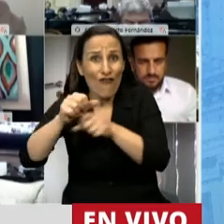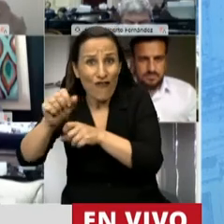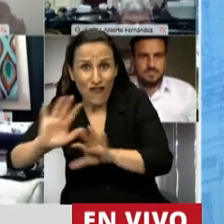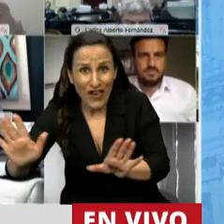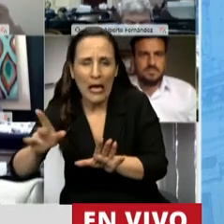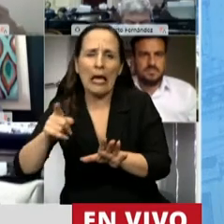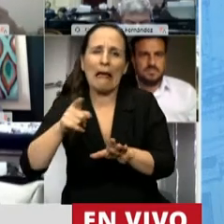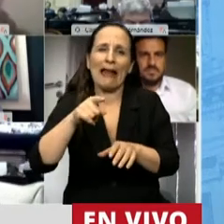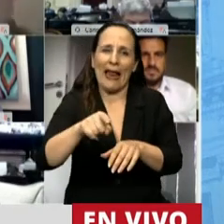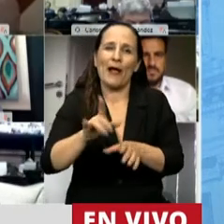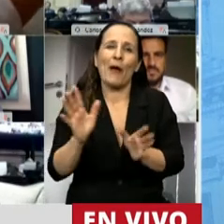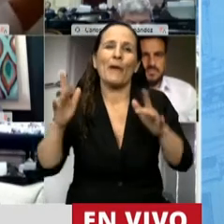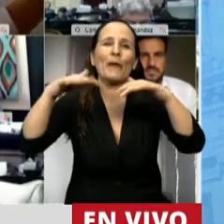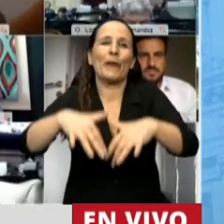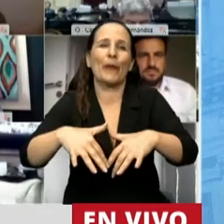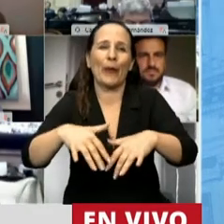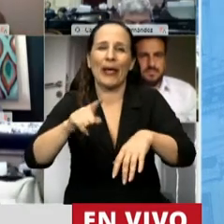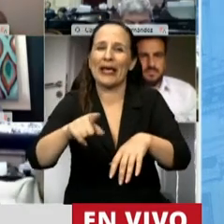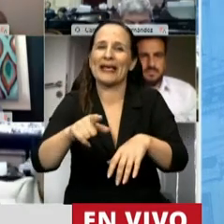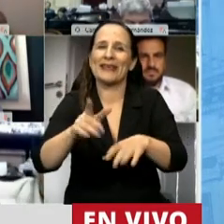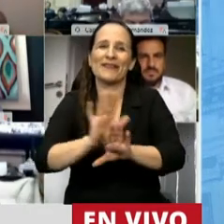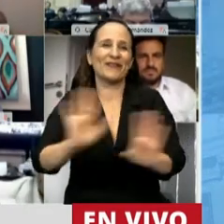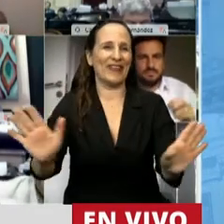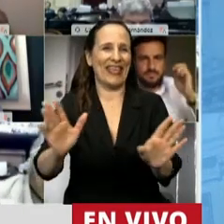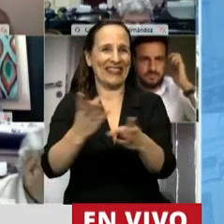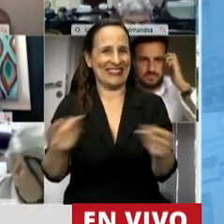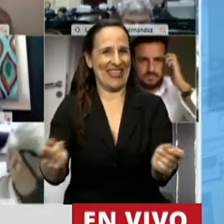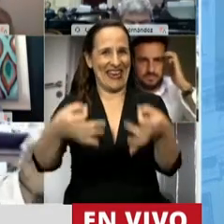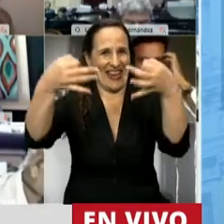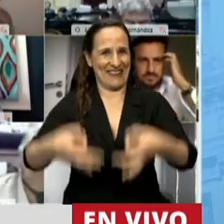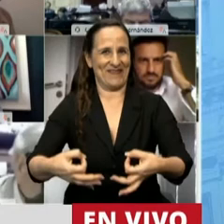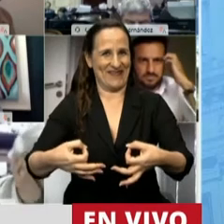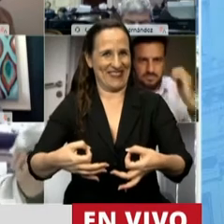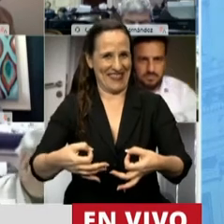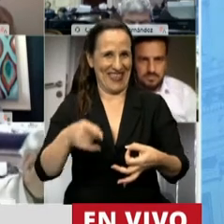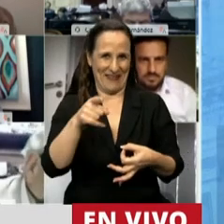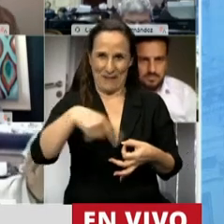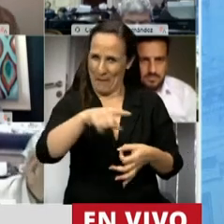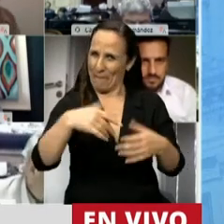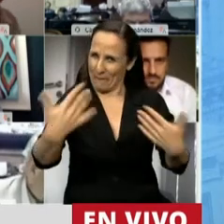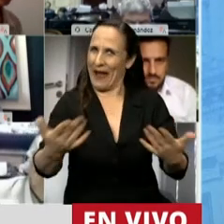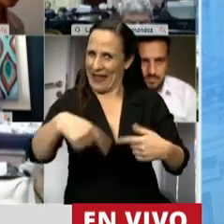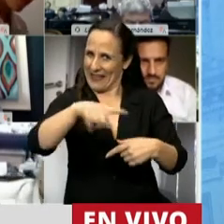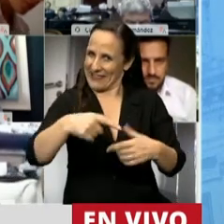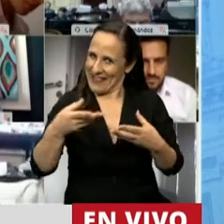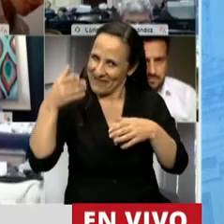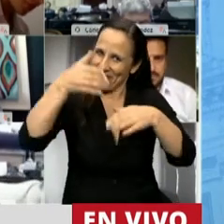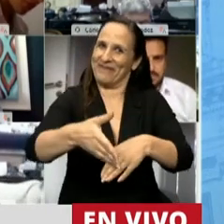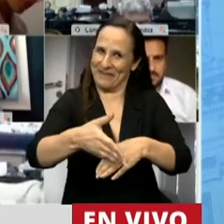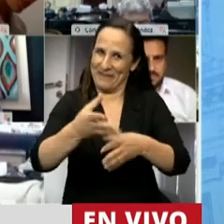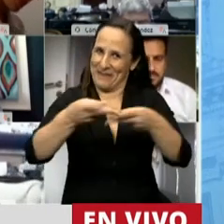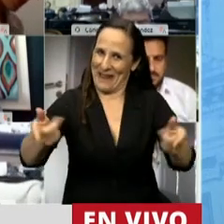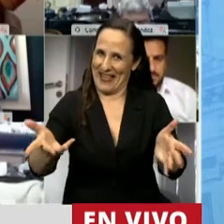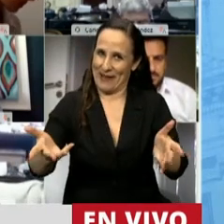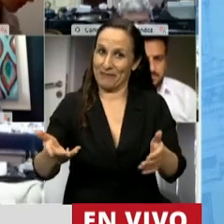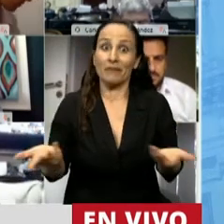este importante momento, este importante ciclo, como corresponden, como se merecen. O también los chicos de